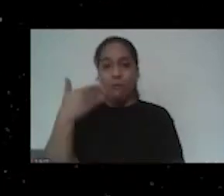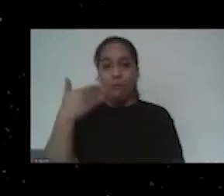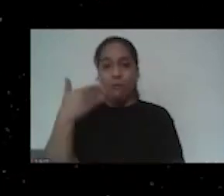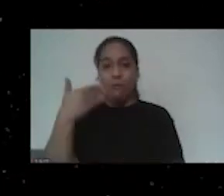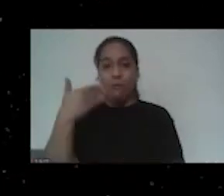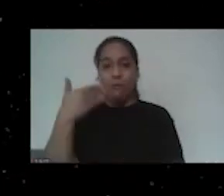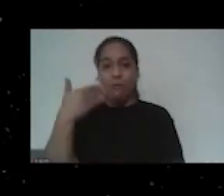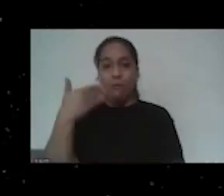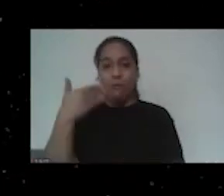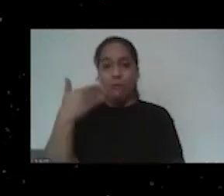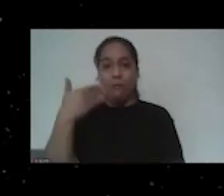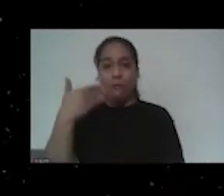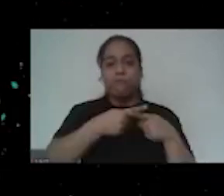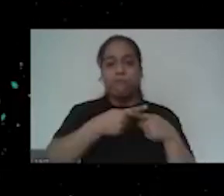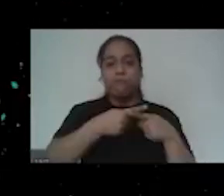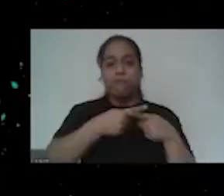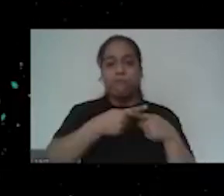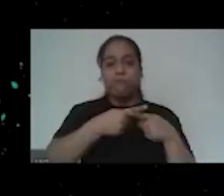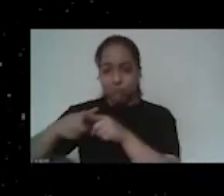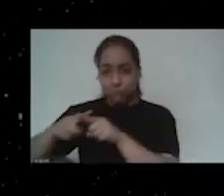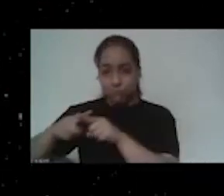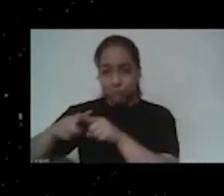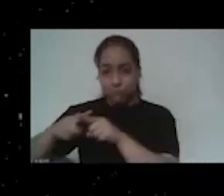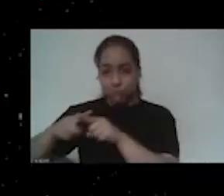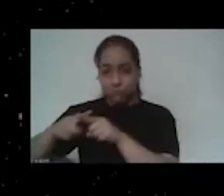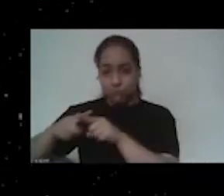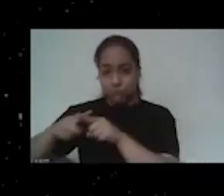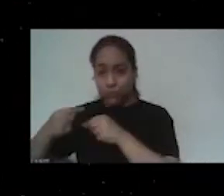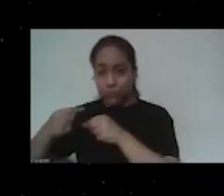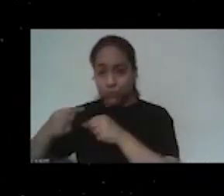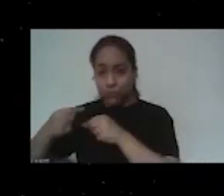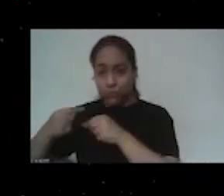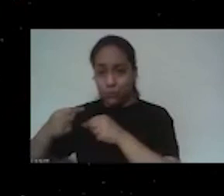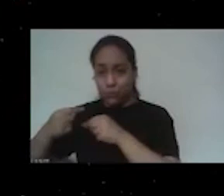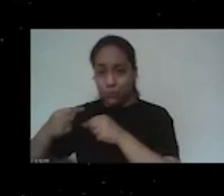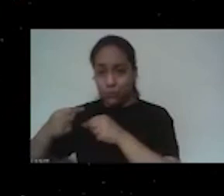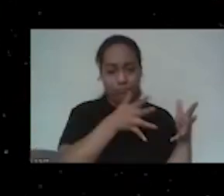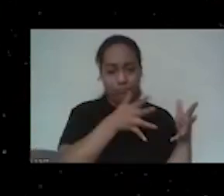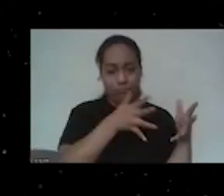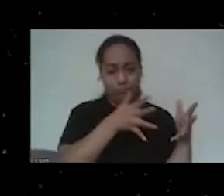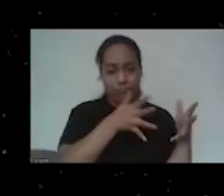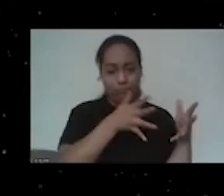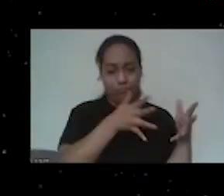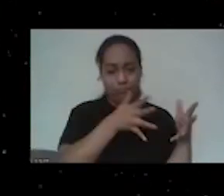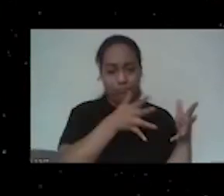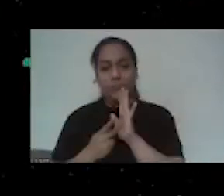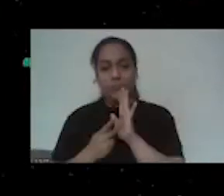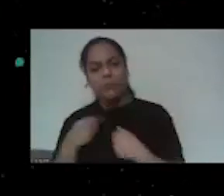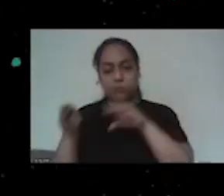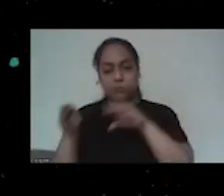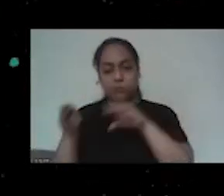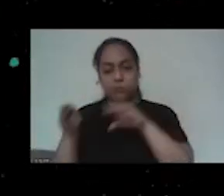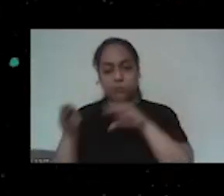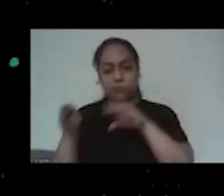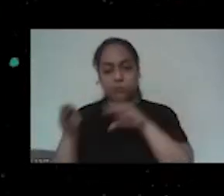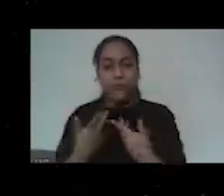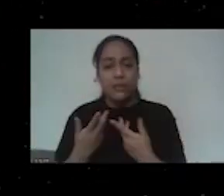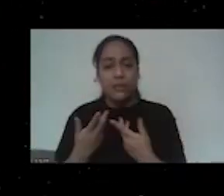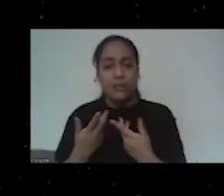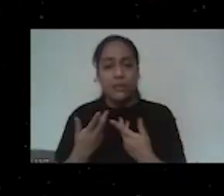desde hace, como desde el año 2008 que regresé a vivir a Colombia, y es con esas bordadoras con quienes